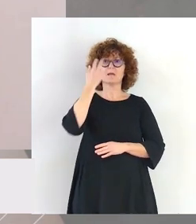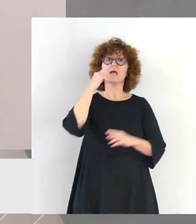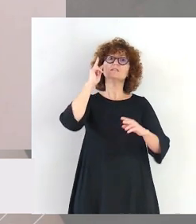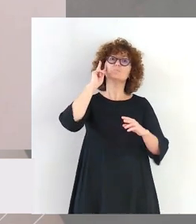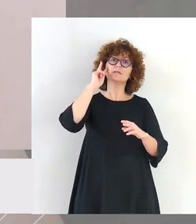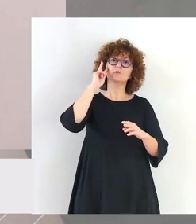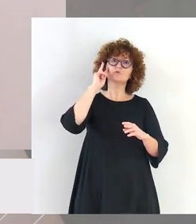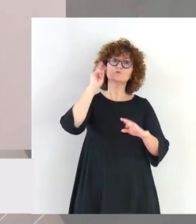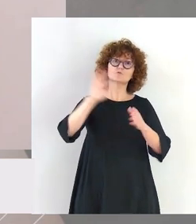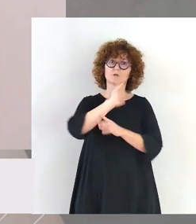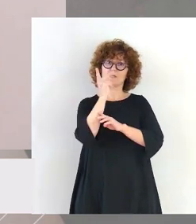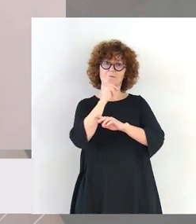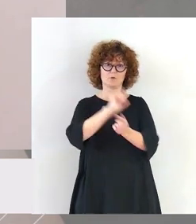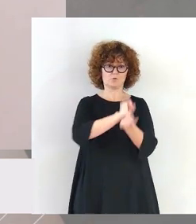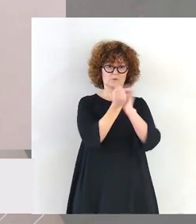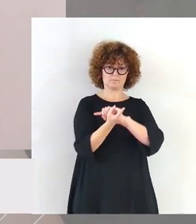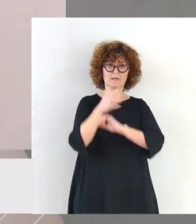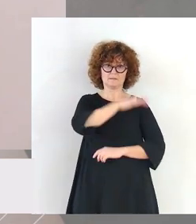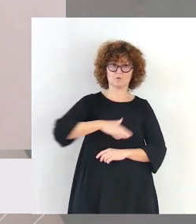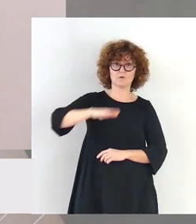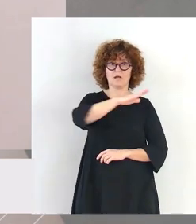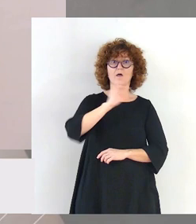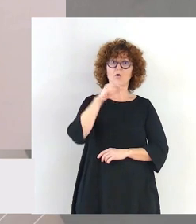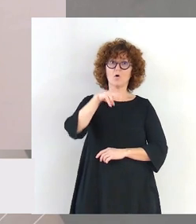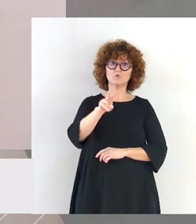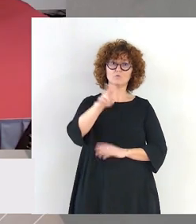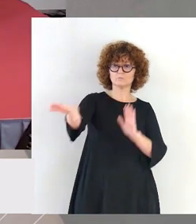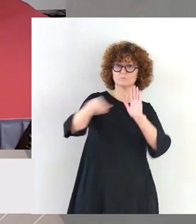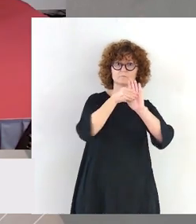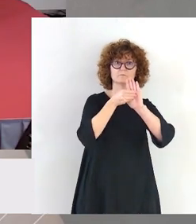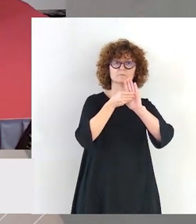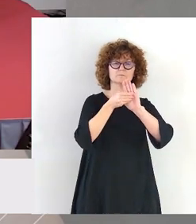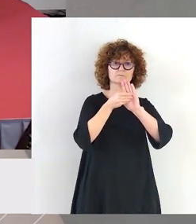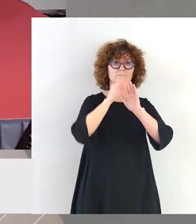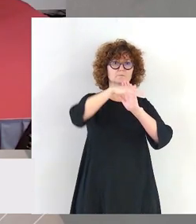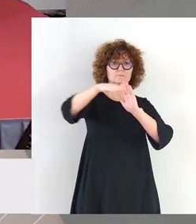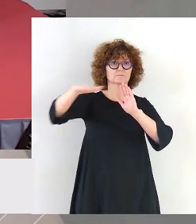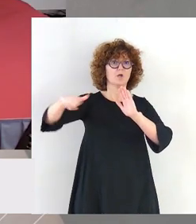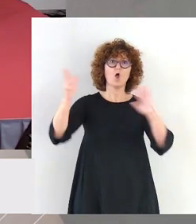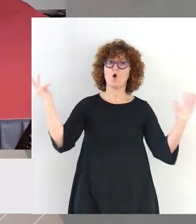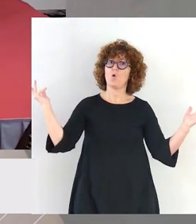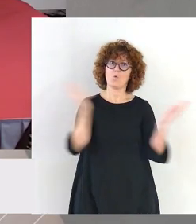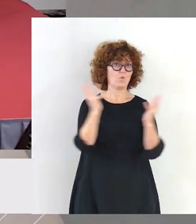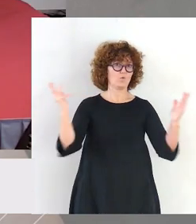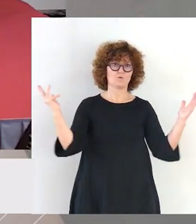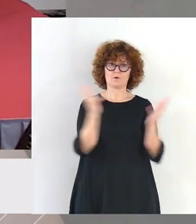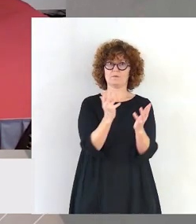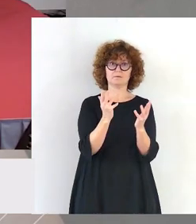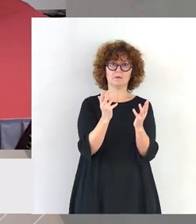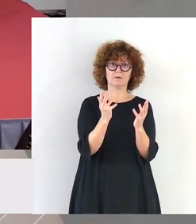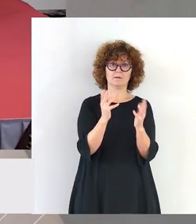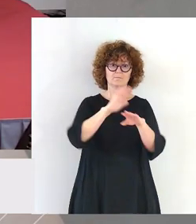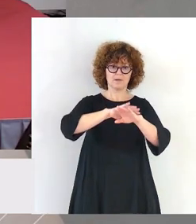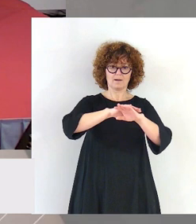climático de las Naciones Unidas recogía una llamada urgente una llamada urgente a la